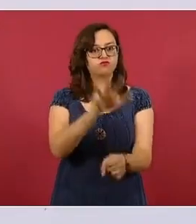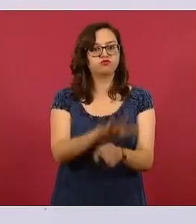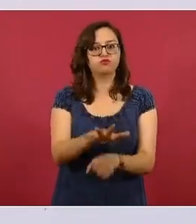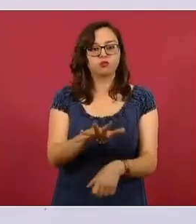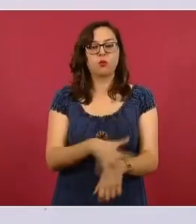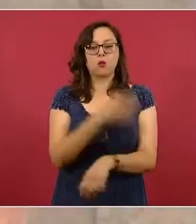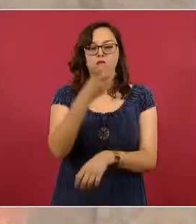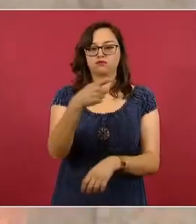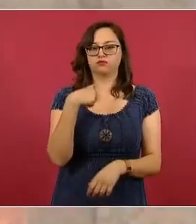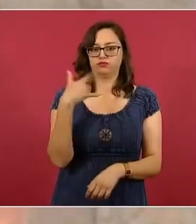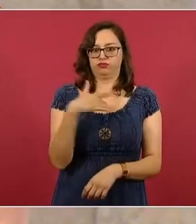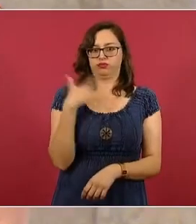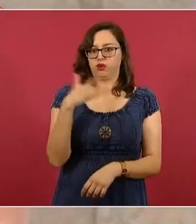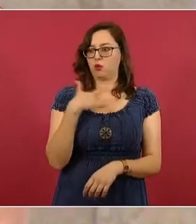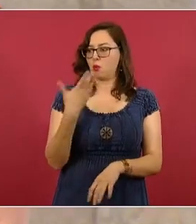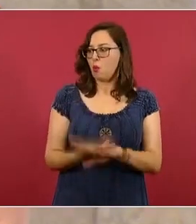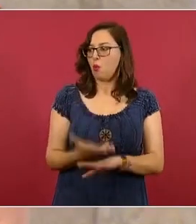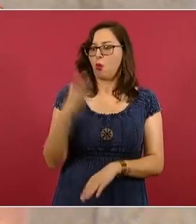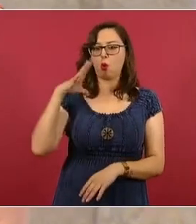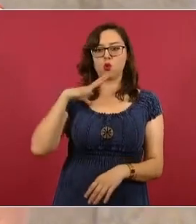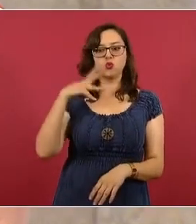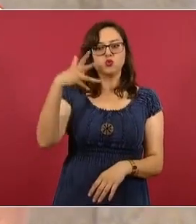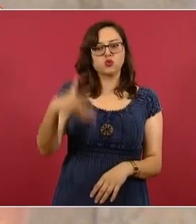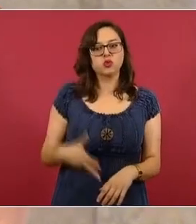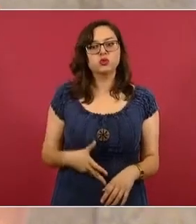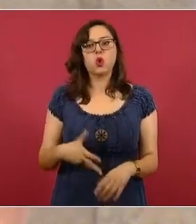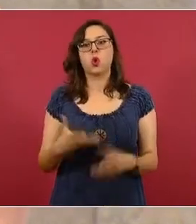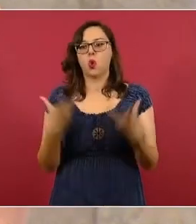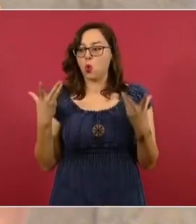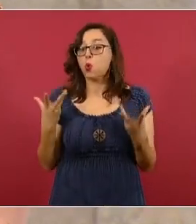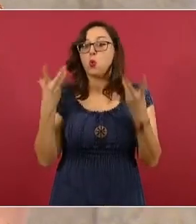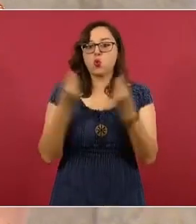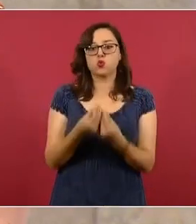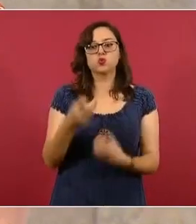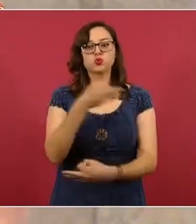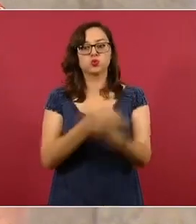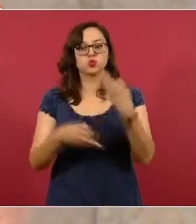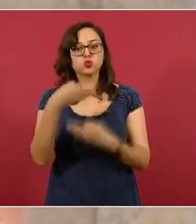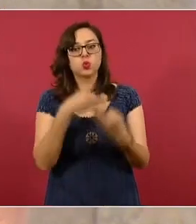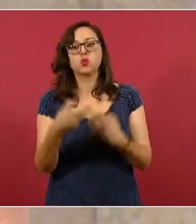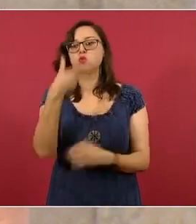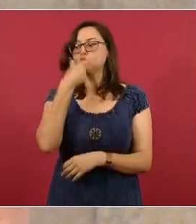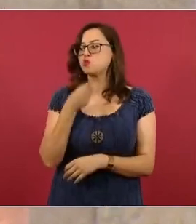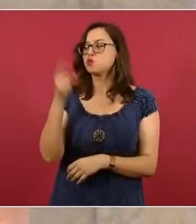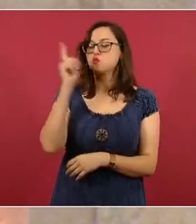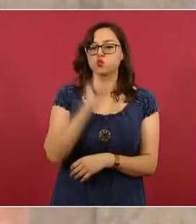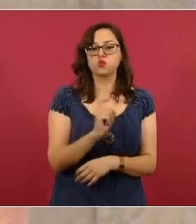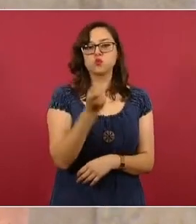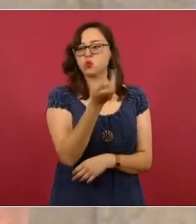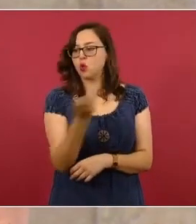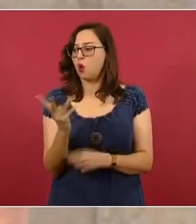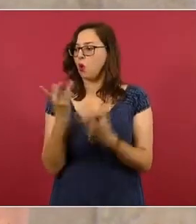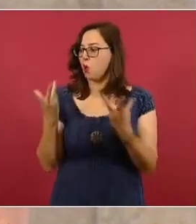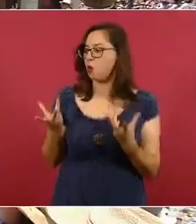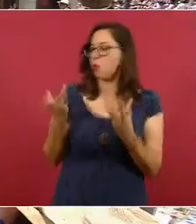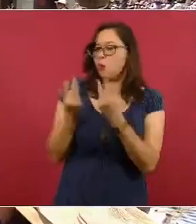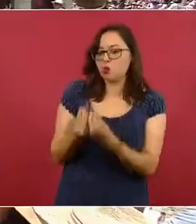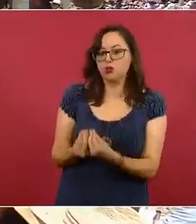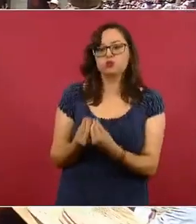ser testigo y partícipe, y junto con todas y todos ustedes, de que estamos construyendo